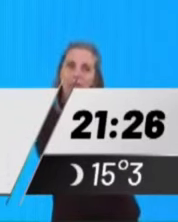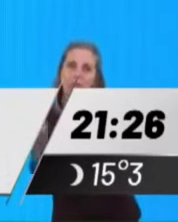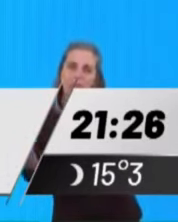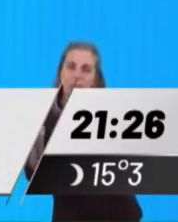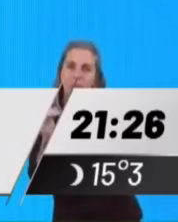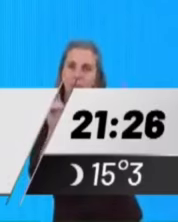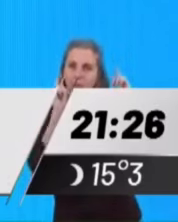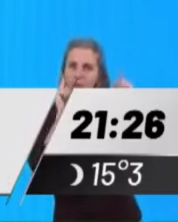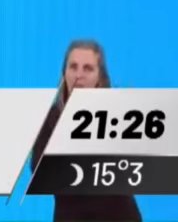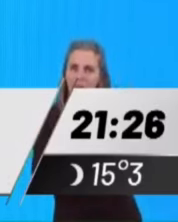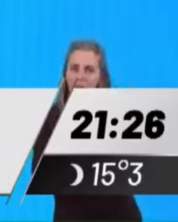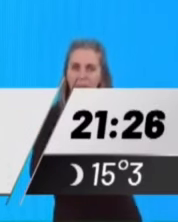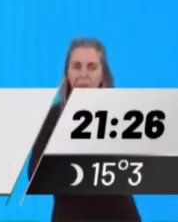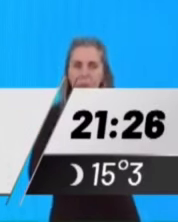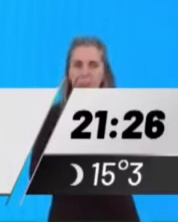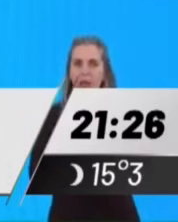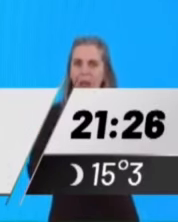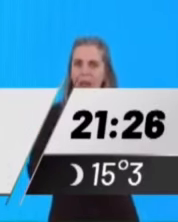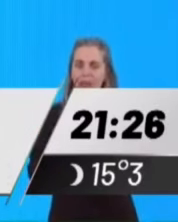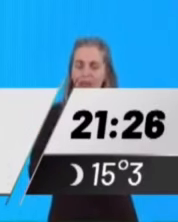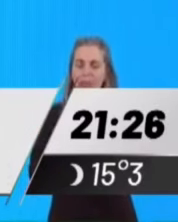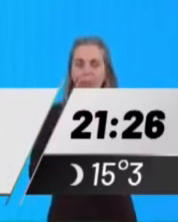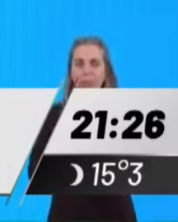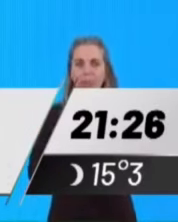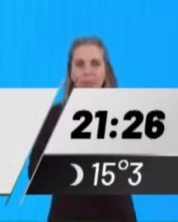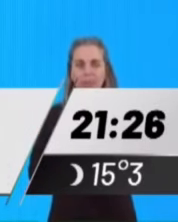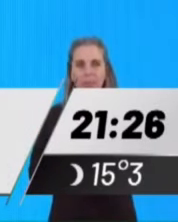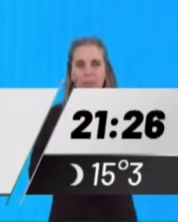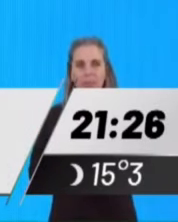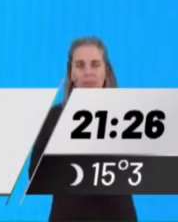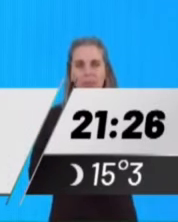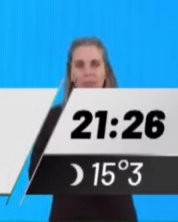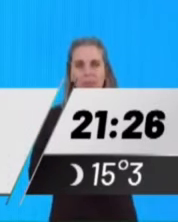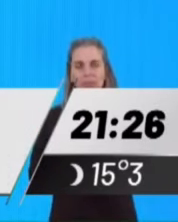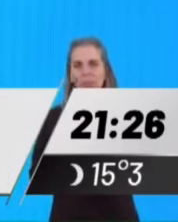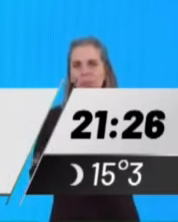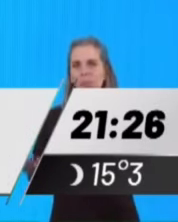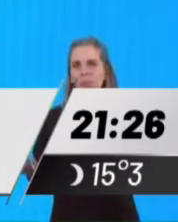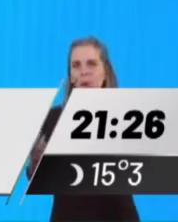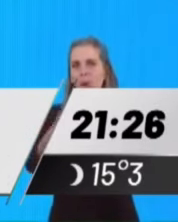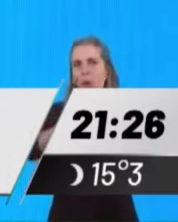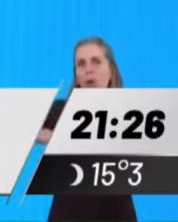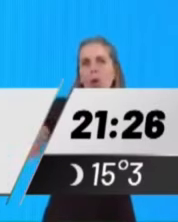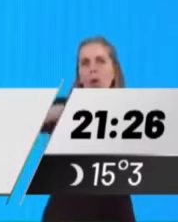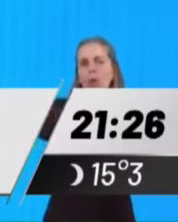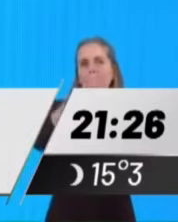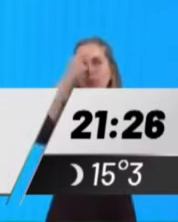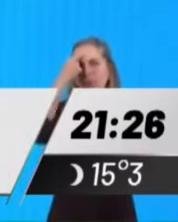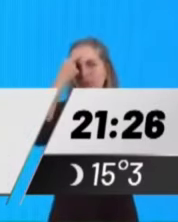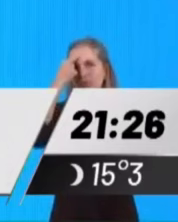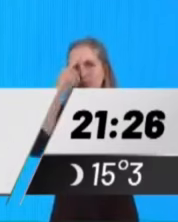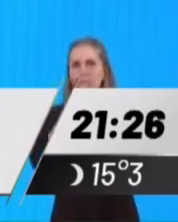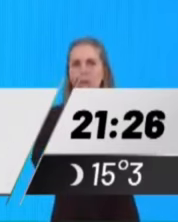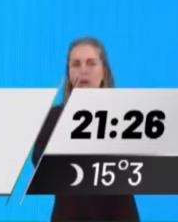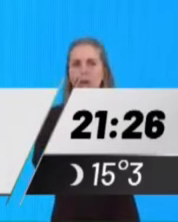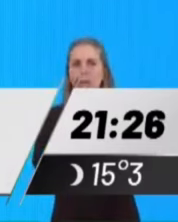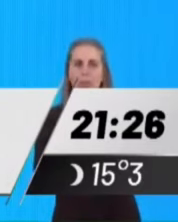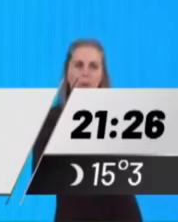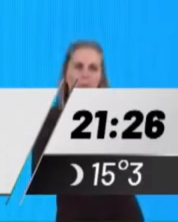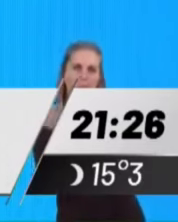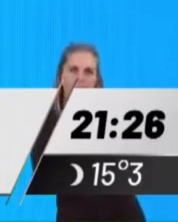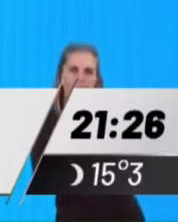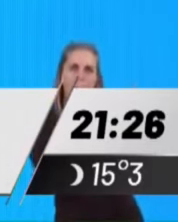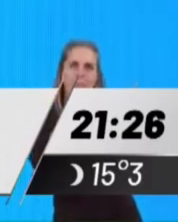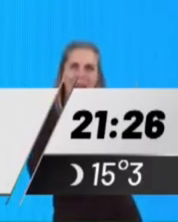poco de diálogo previo y de diálogo tradicional. Él se maneja mucho con los medios, pero nosotros no estamos acostumbrados a los